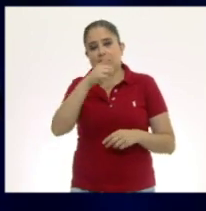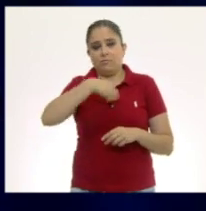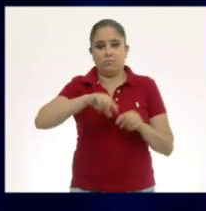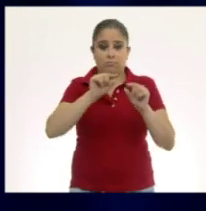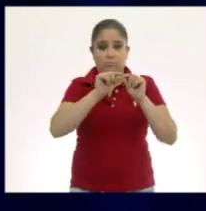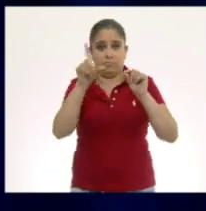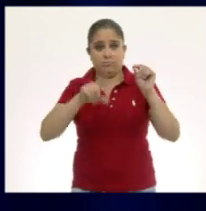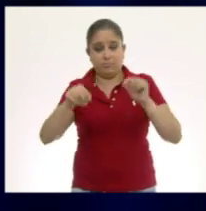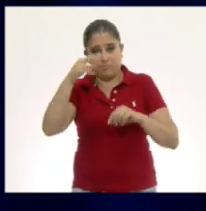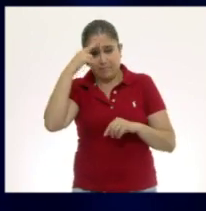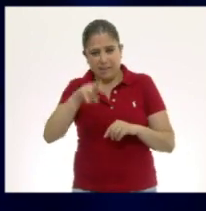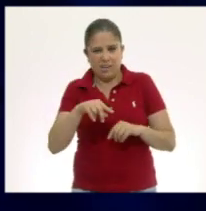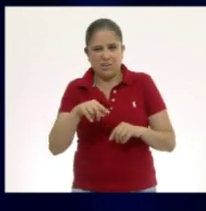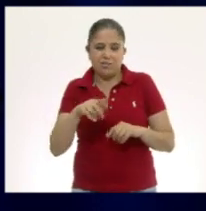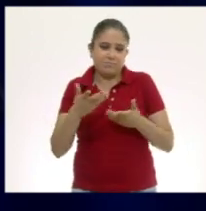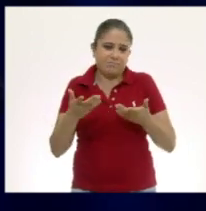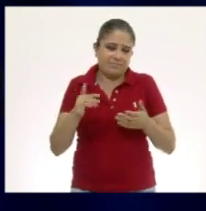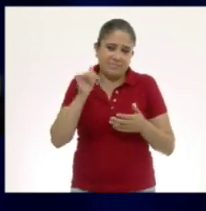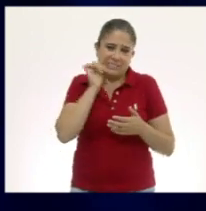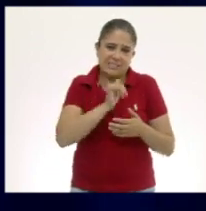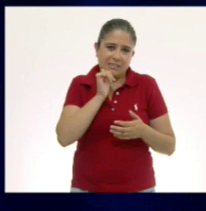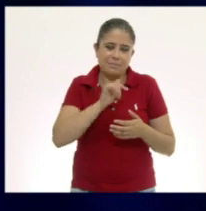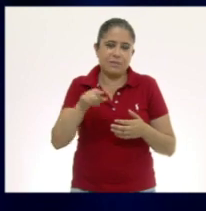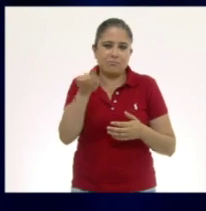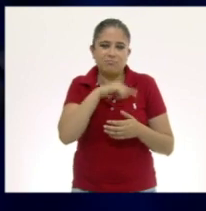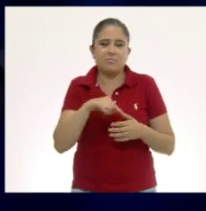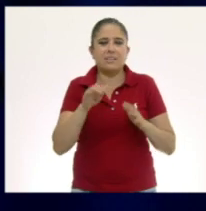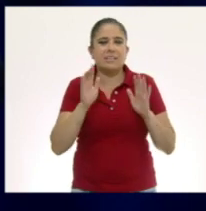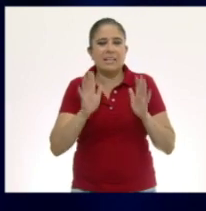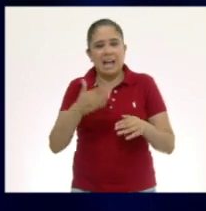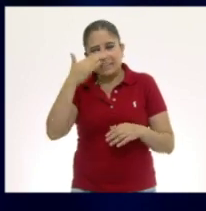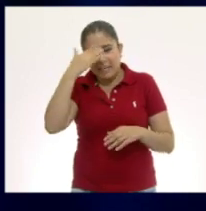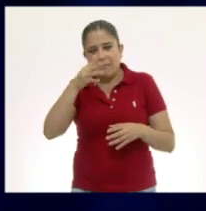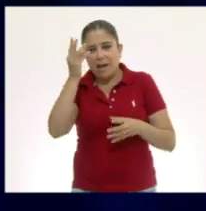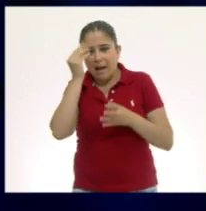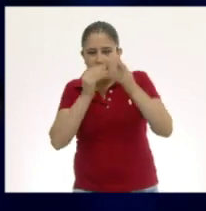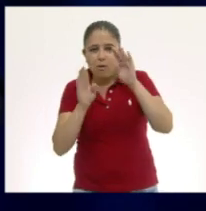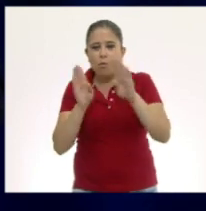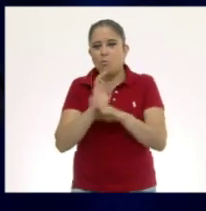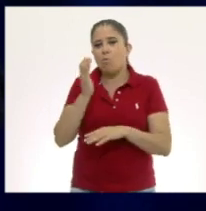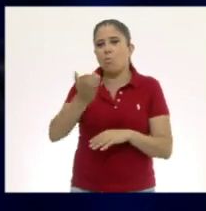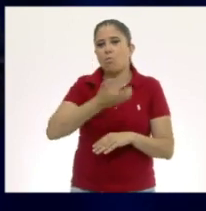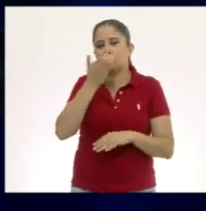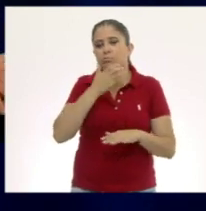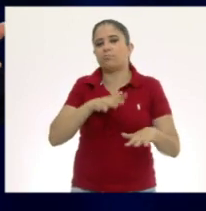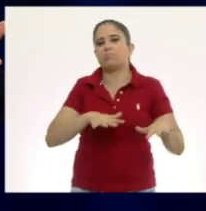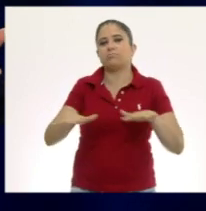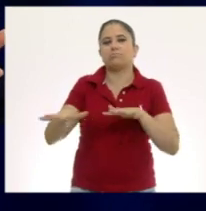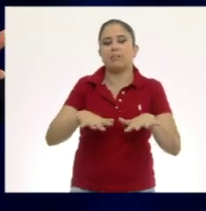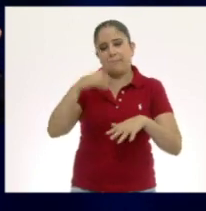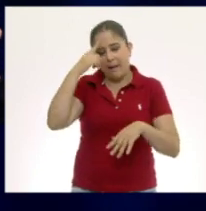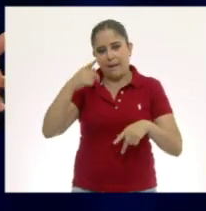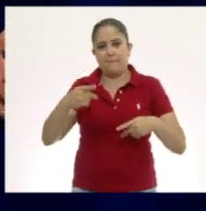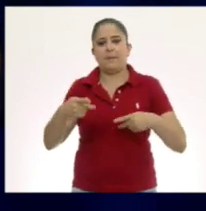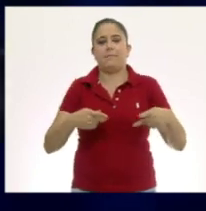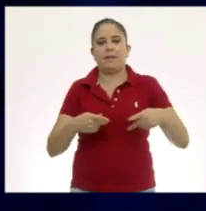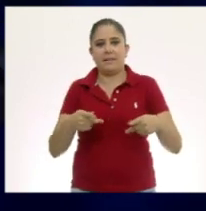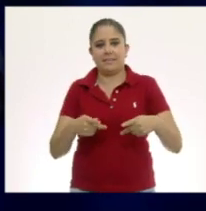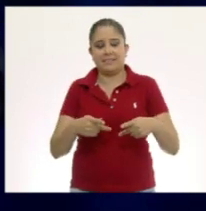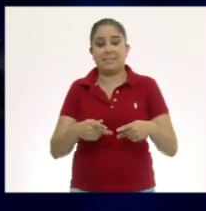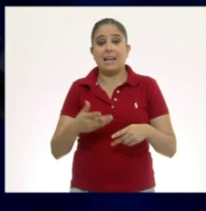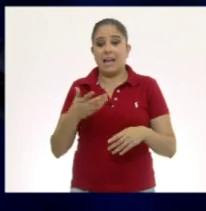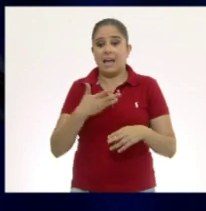pues como que esa parte, pues la hemos ido aprendiendo, ¿no? A prepararnos para esto. Ahí